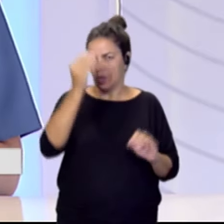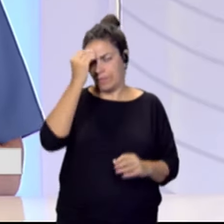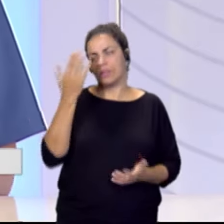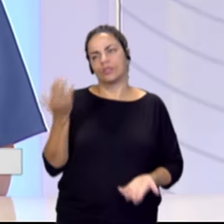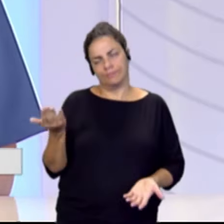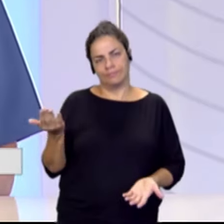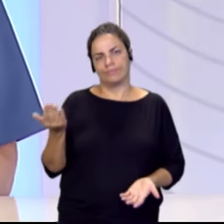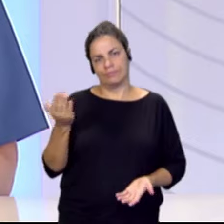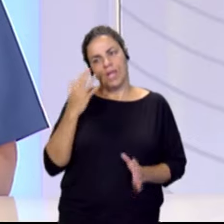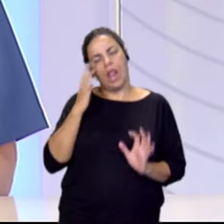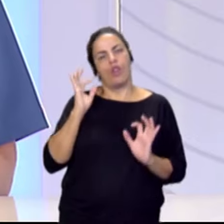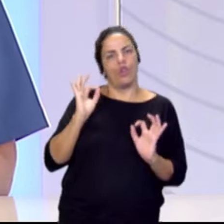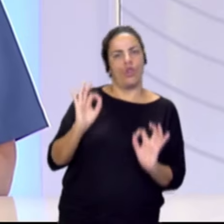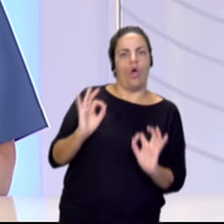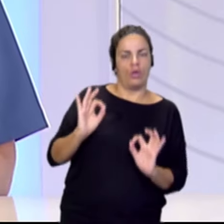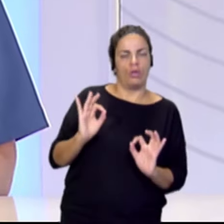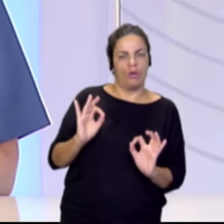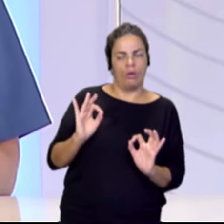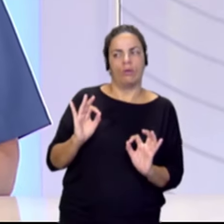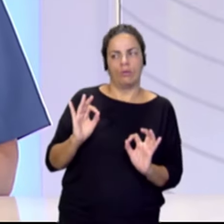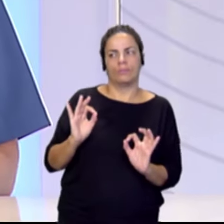para llevar a cabo